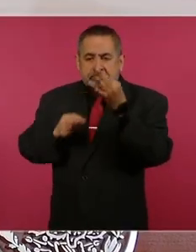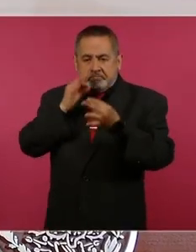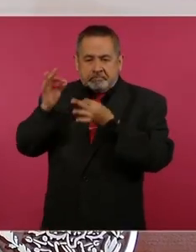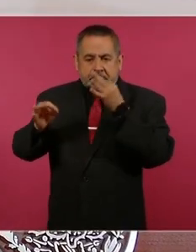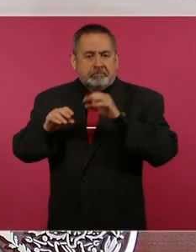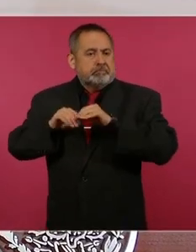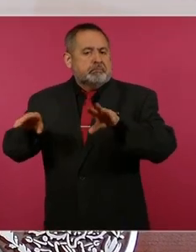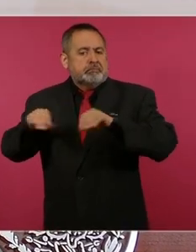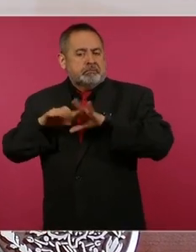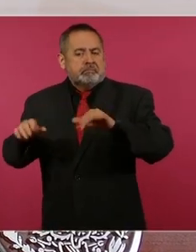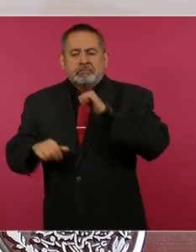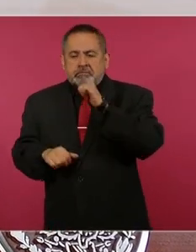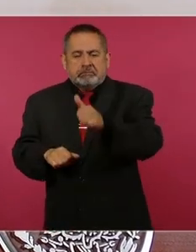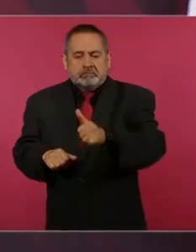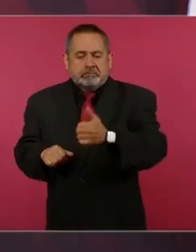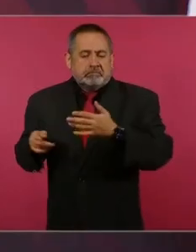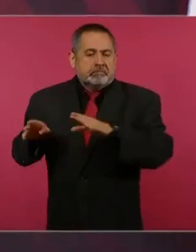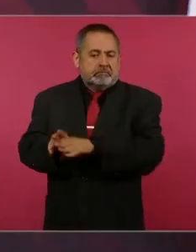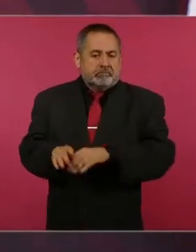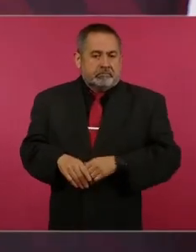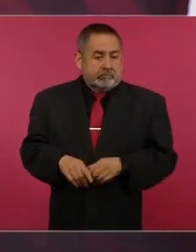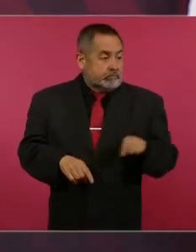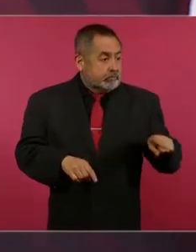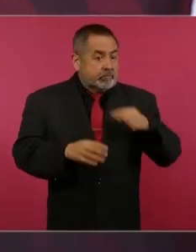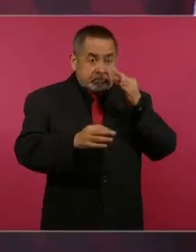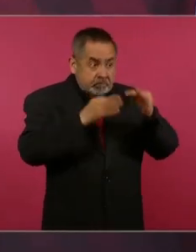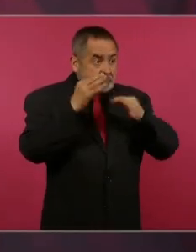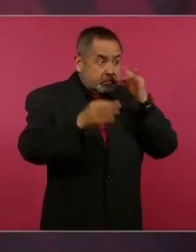sin mensajes, en medio